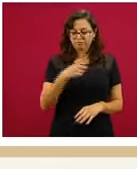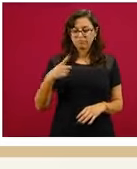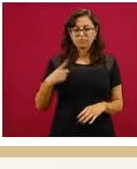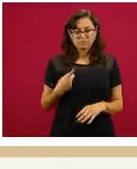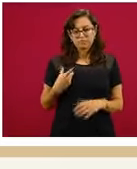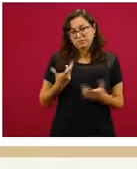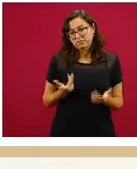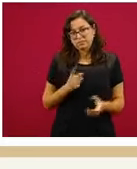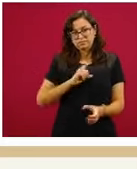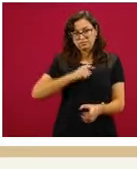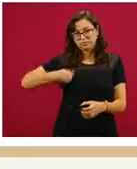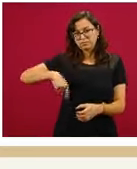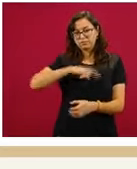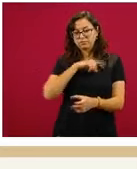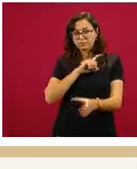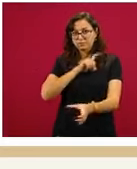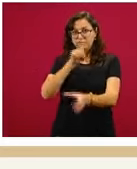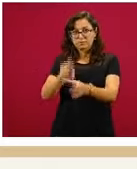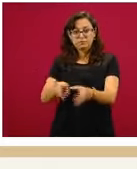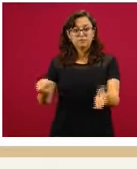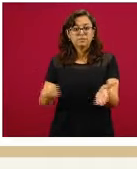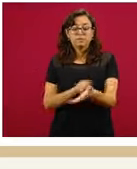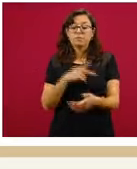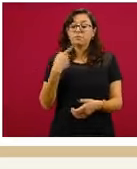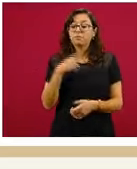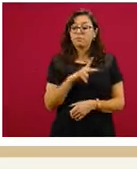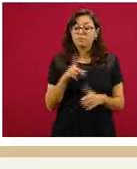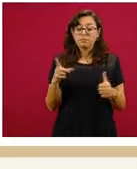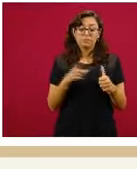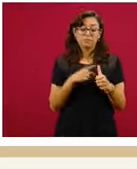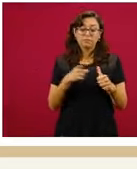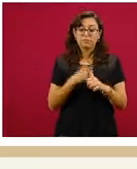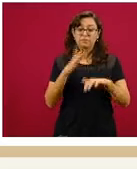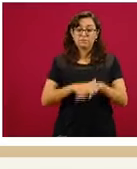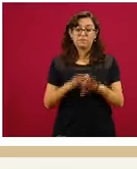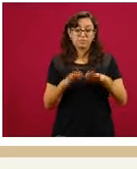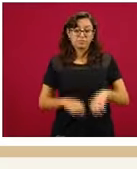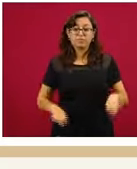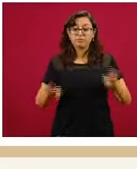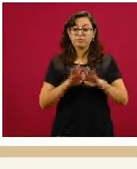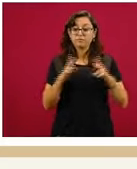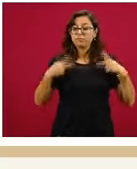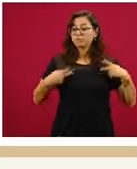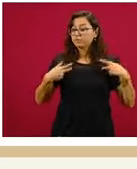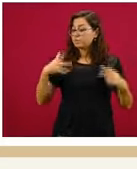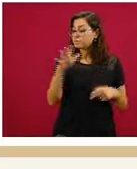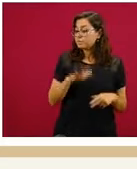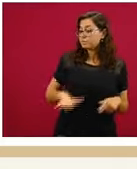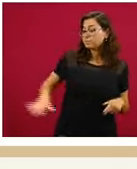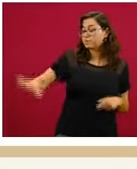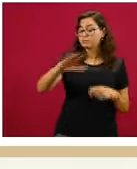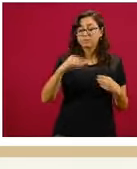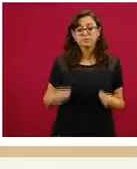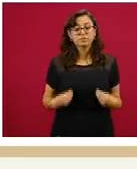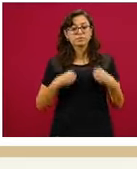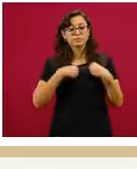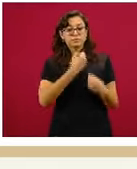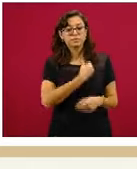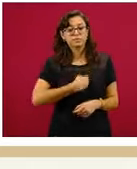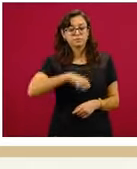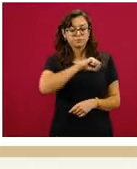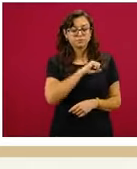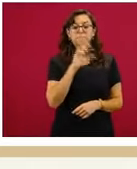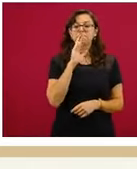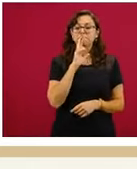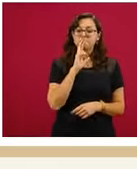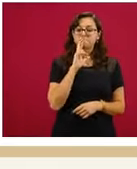como servidores de la salud es con nuestra población. Tratar de tenerlos en un estado de salud lo mejor posible. Y bueno,